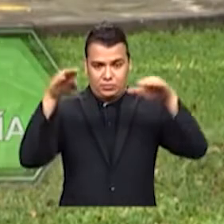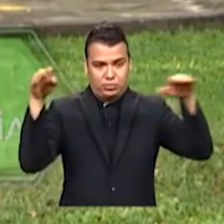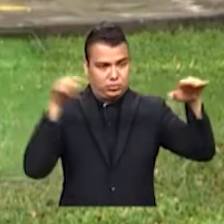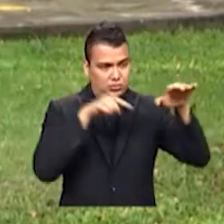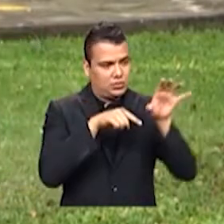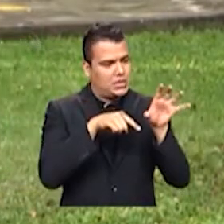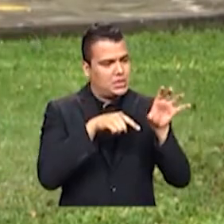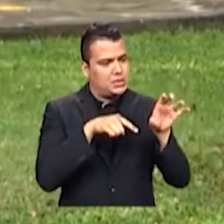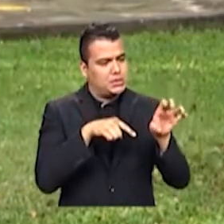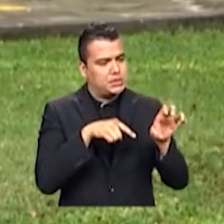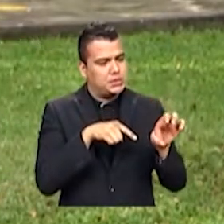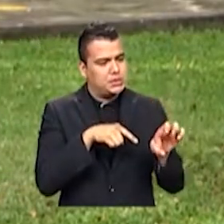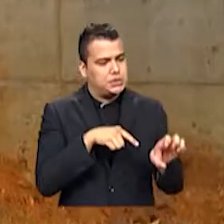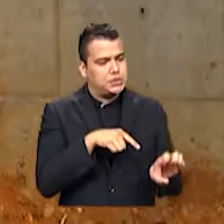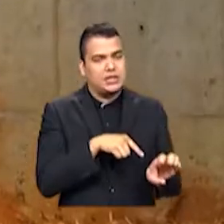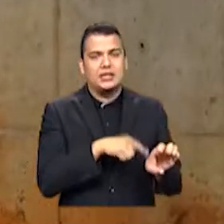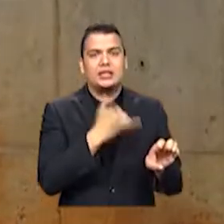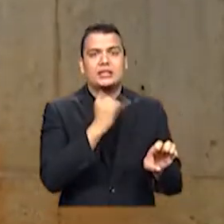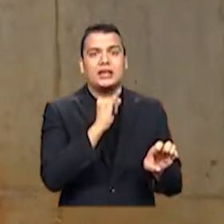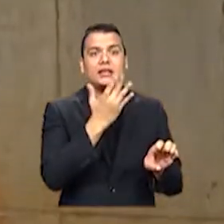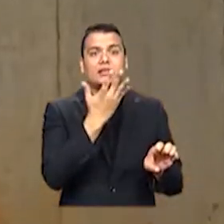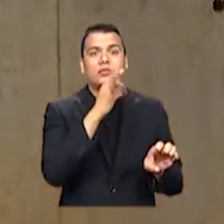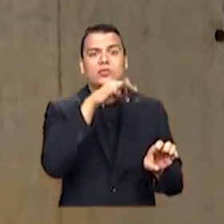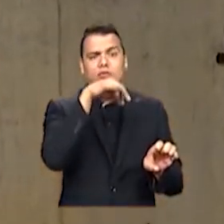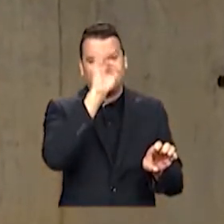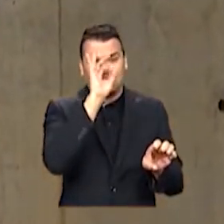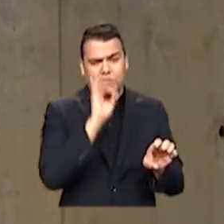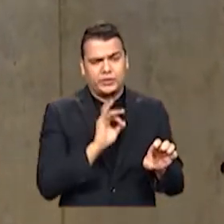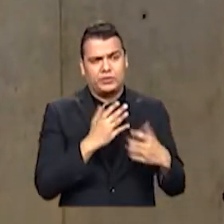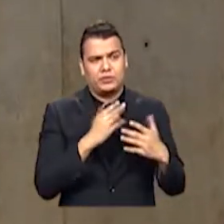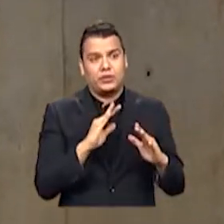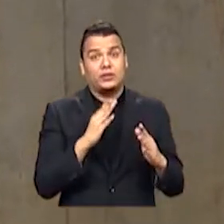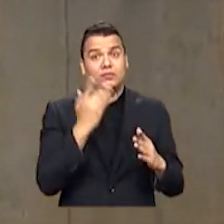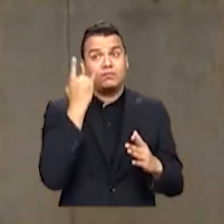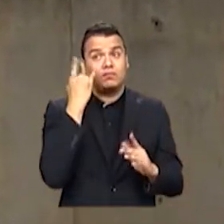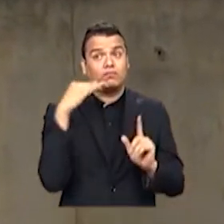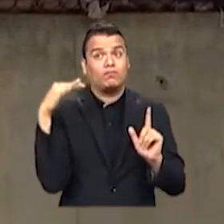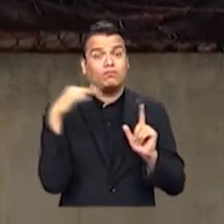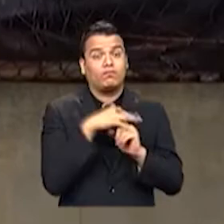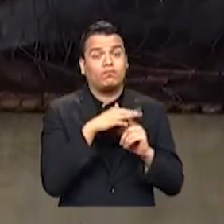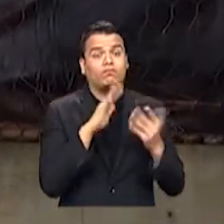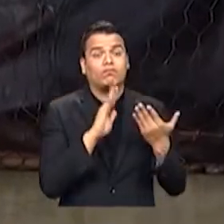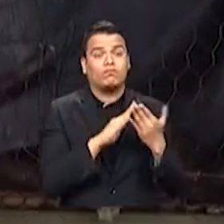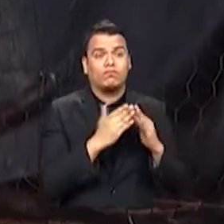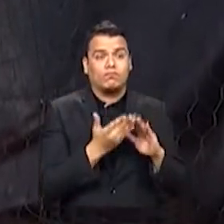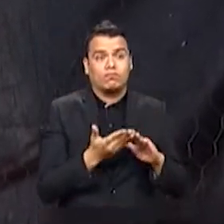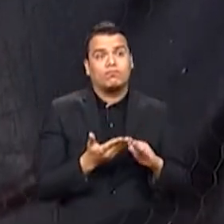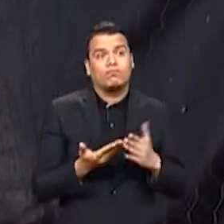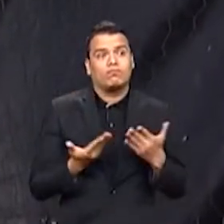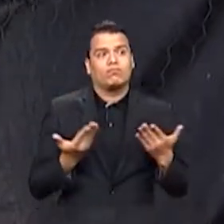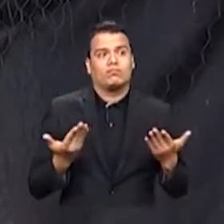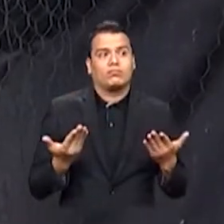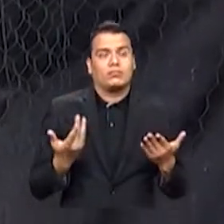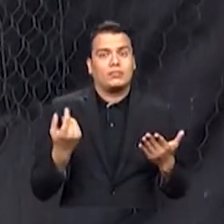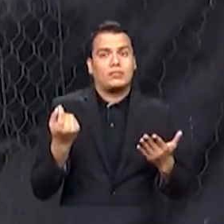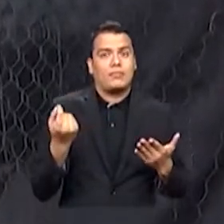pata ida, socavado. El riesgo para la comunidad de la Merced y todo este zono estaba muy